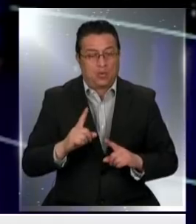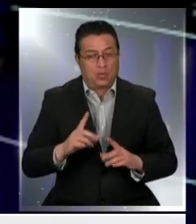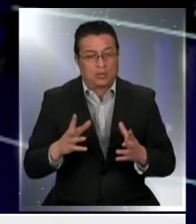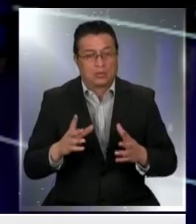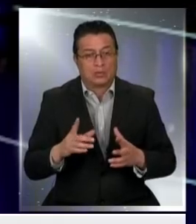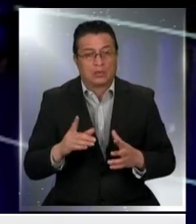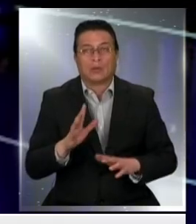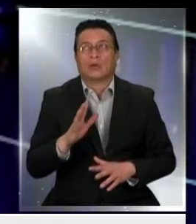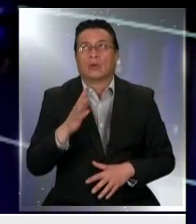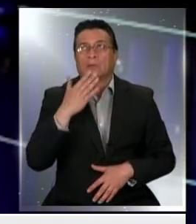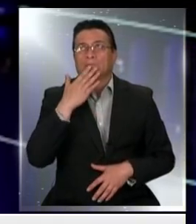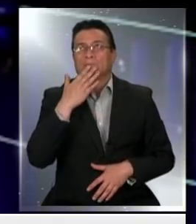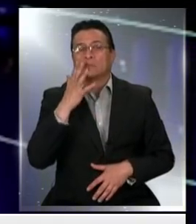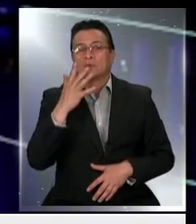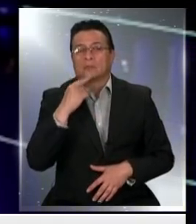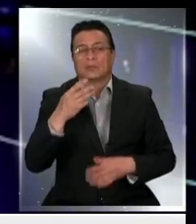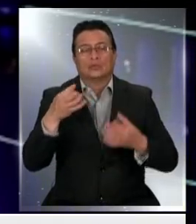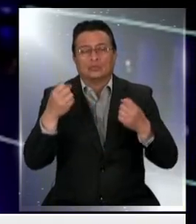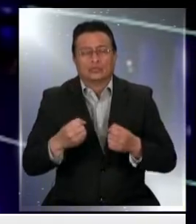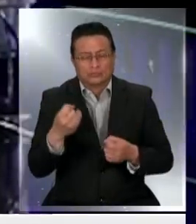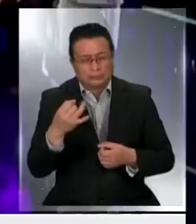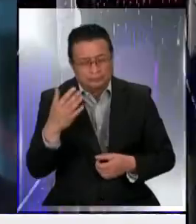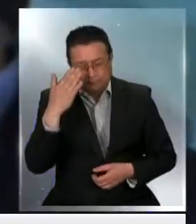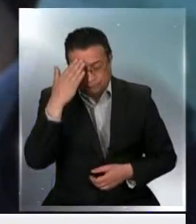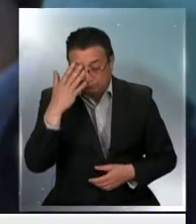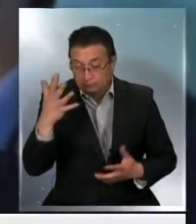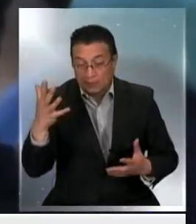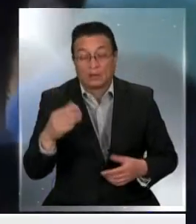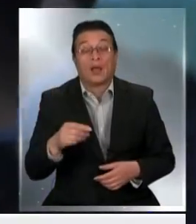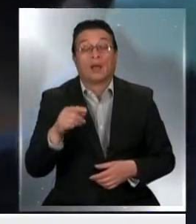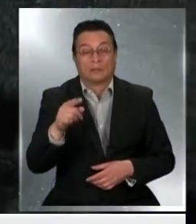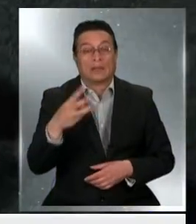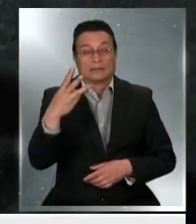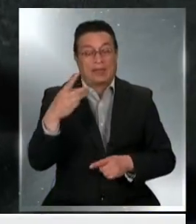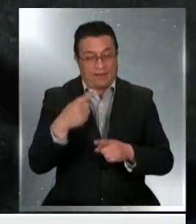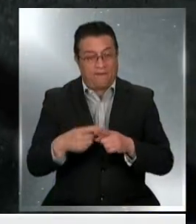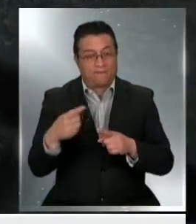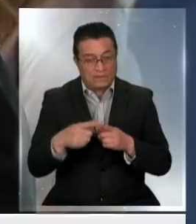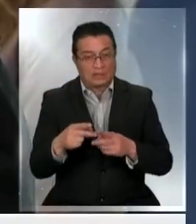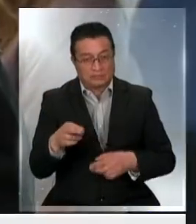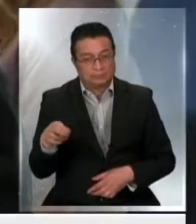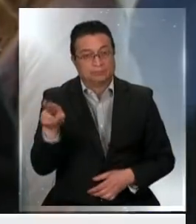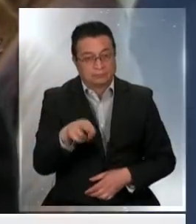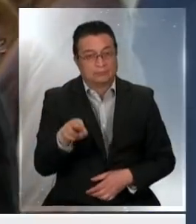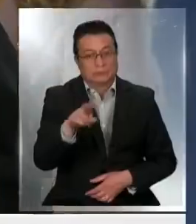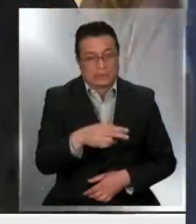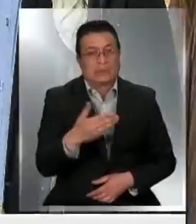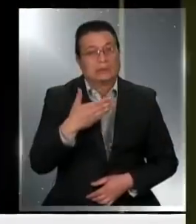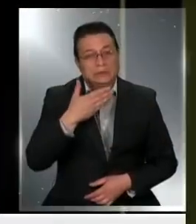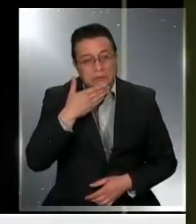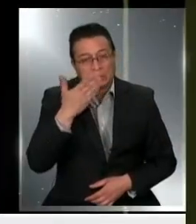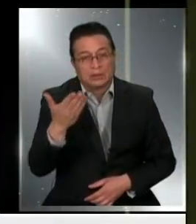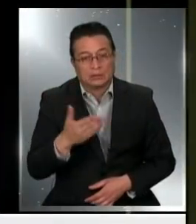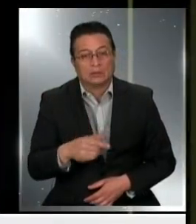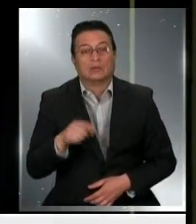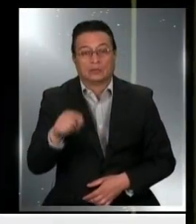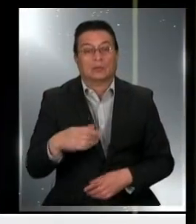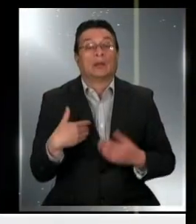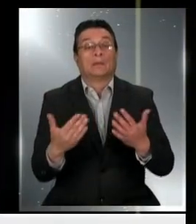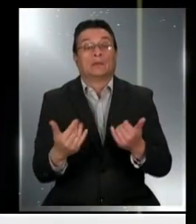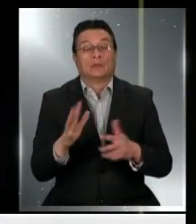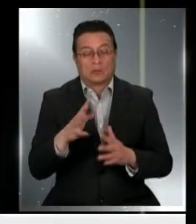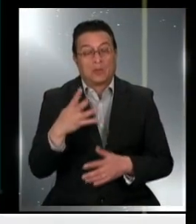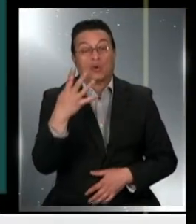uy, no tengo la cifra exacta en este momento. Tres veces definitivamente es un traspié. Vamos a requerir al menos